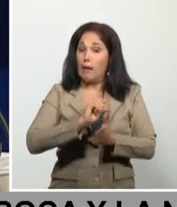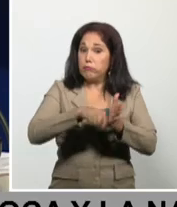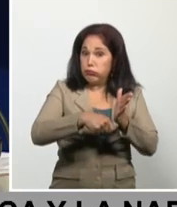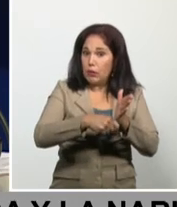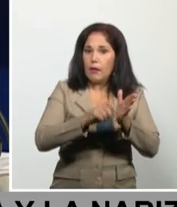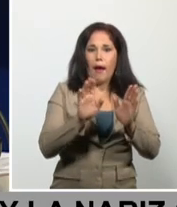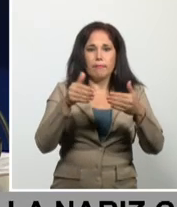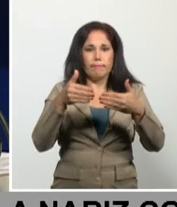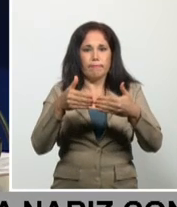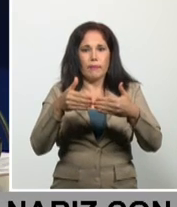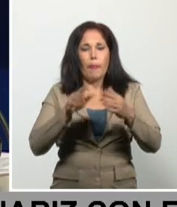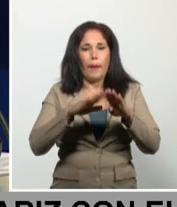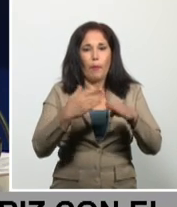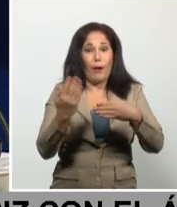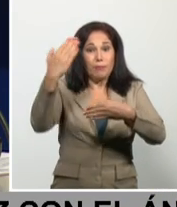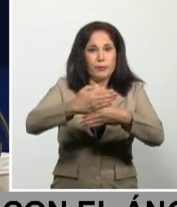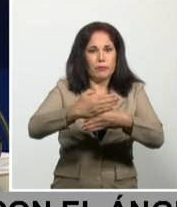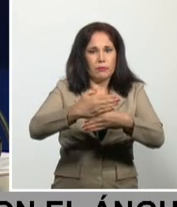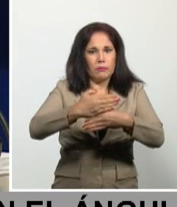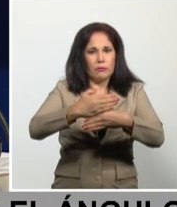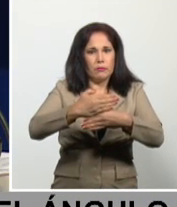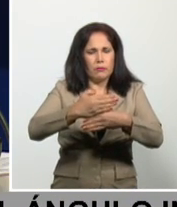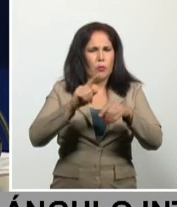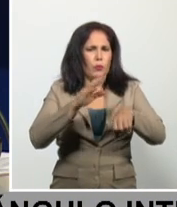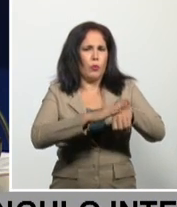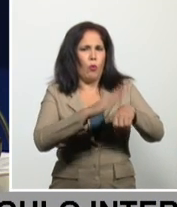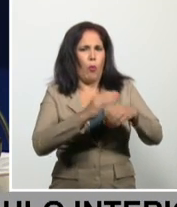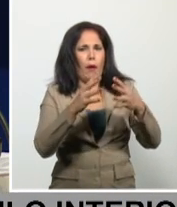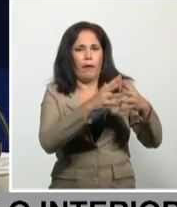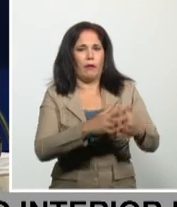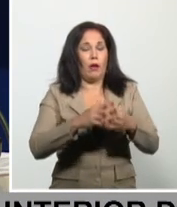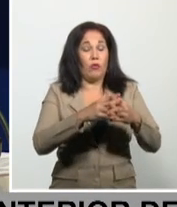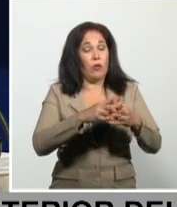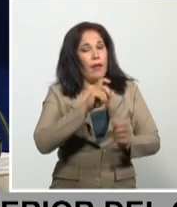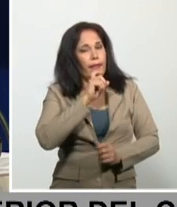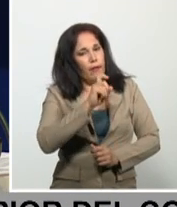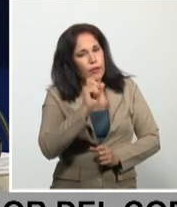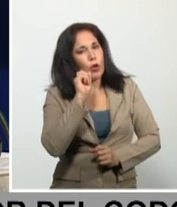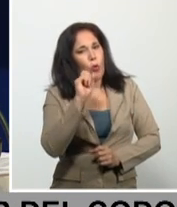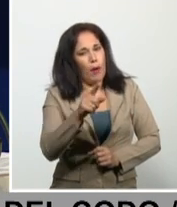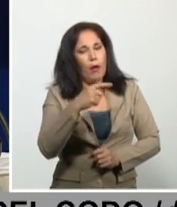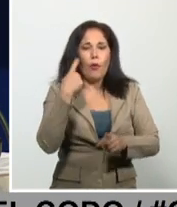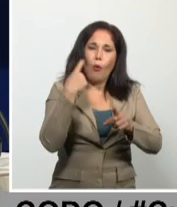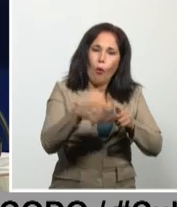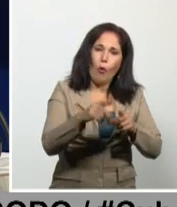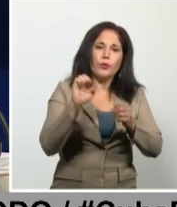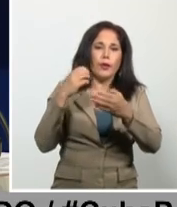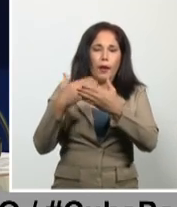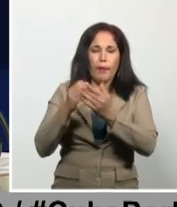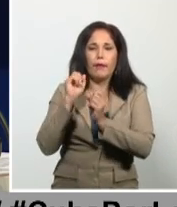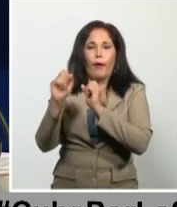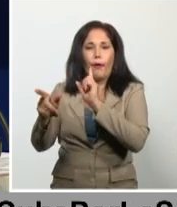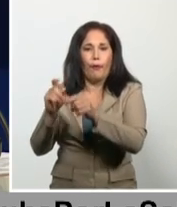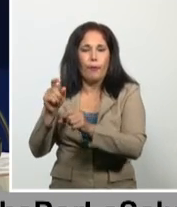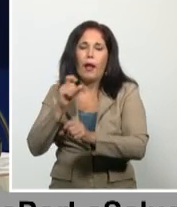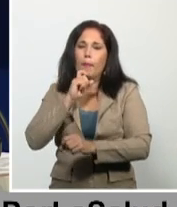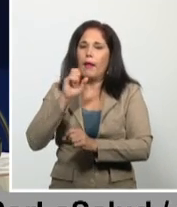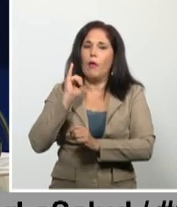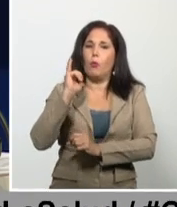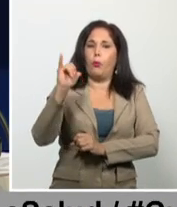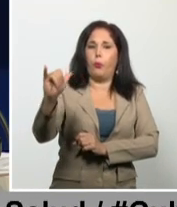cierran de una forma repentina y nos las ponen difícil, porque entonces tenemos que buscar otros, a veces más